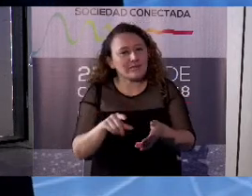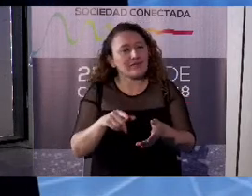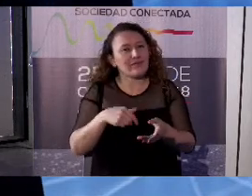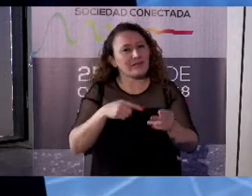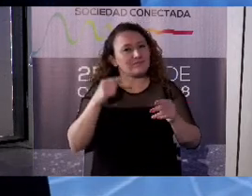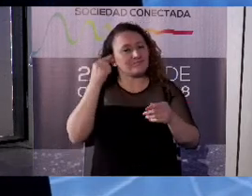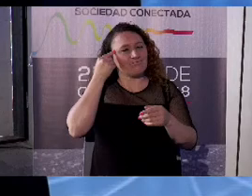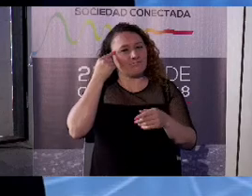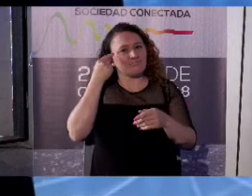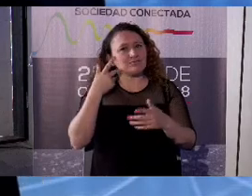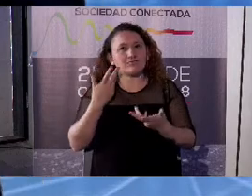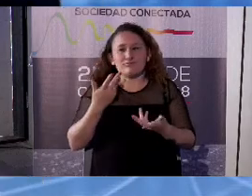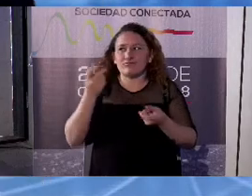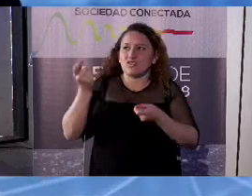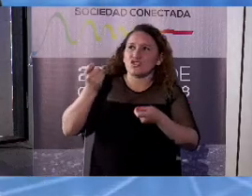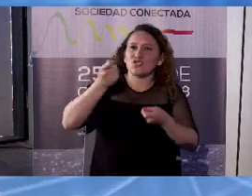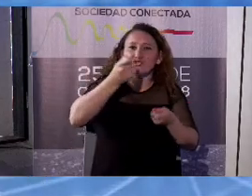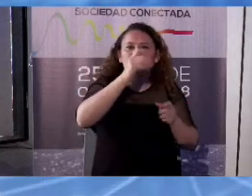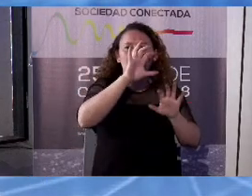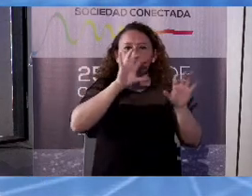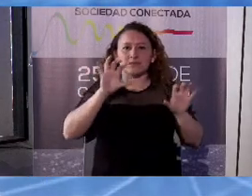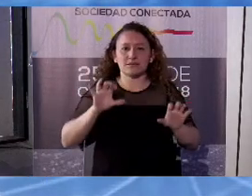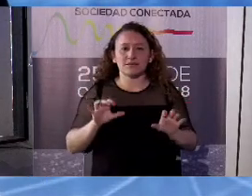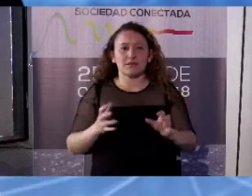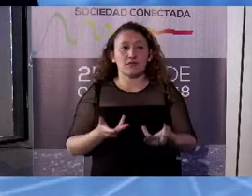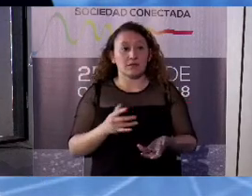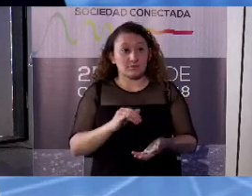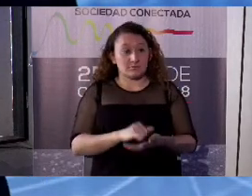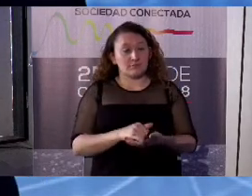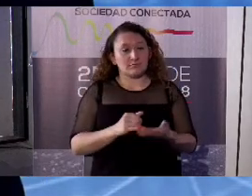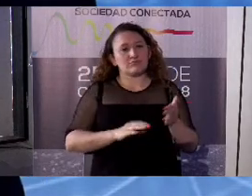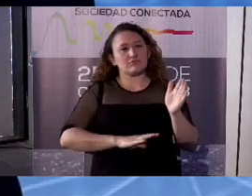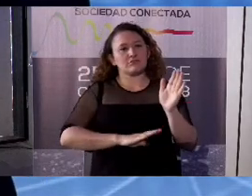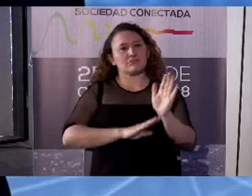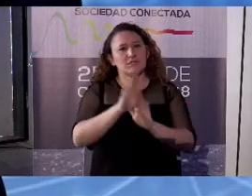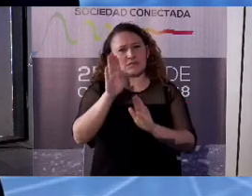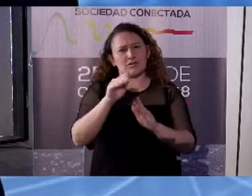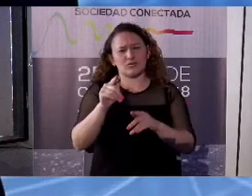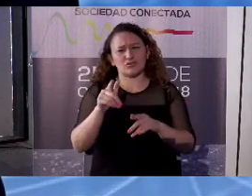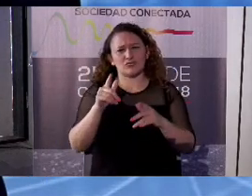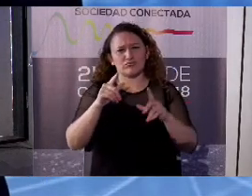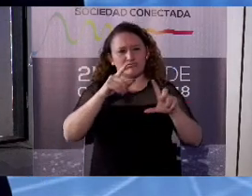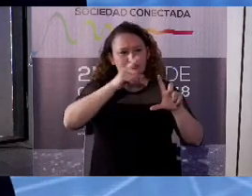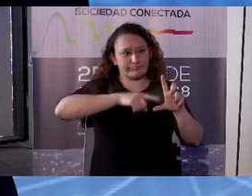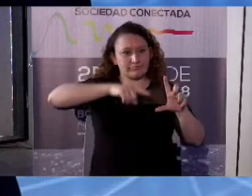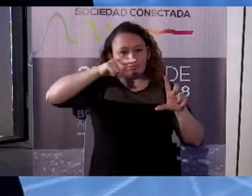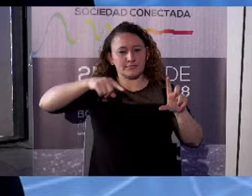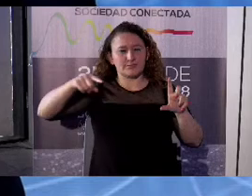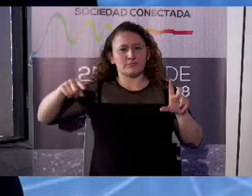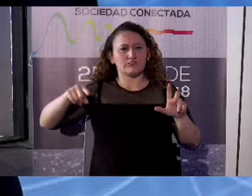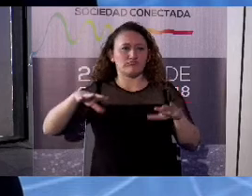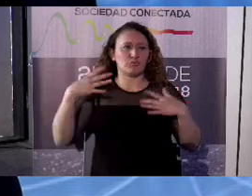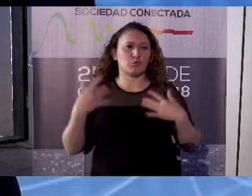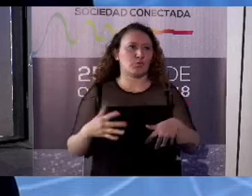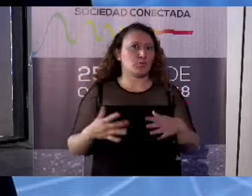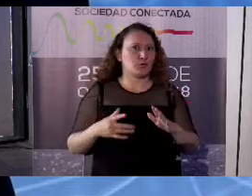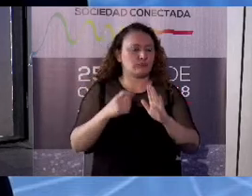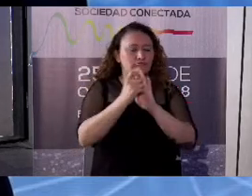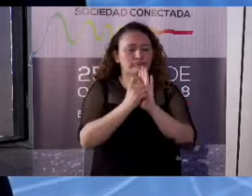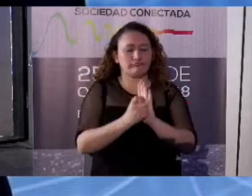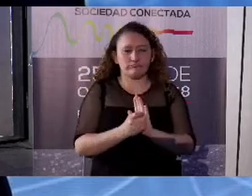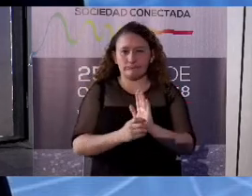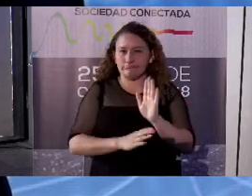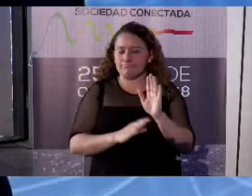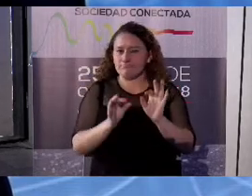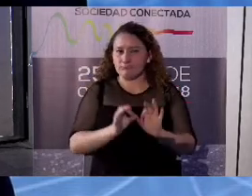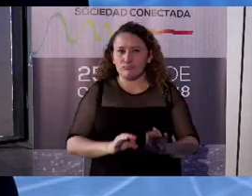también en sus vecinos y pues evidentemente el tema del desarrollo de la banda ancha es un indicador muy importante que impacta